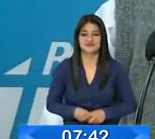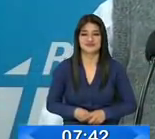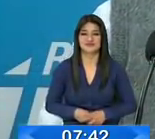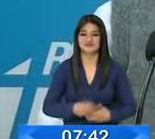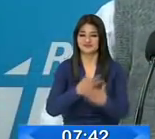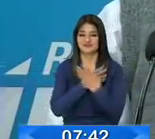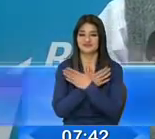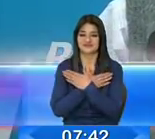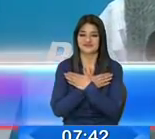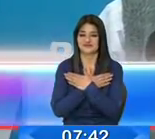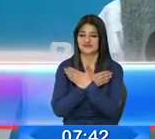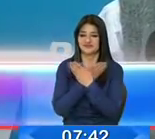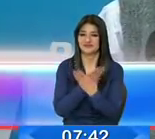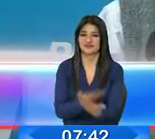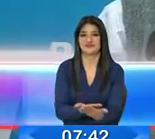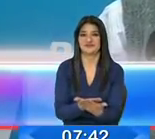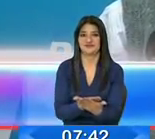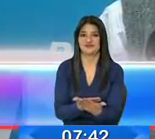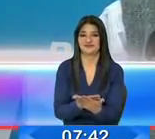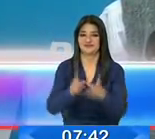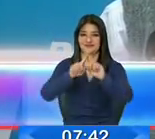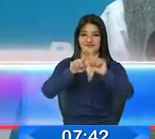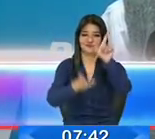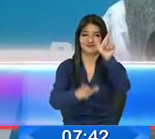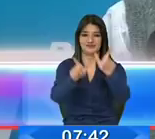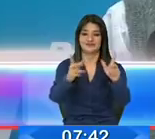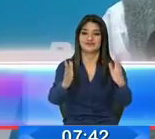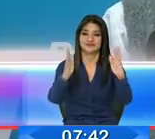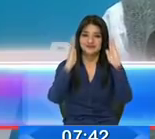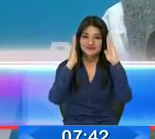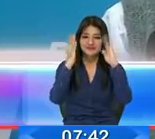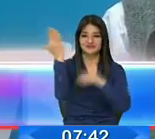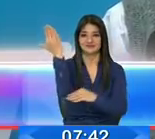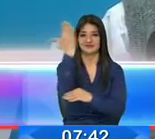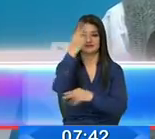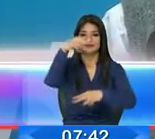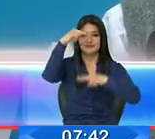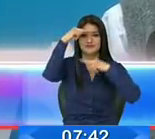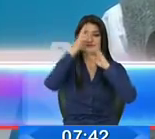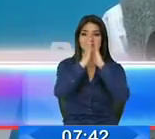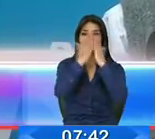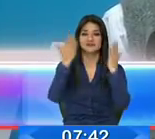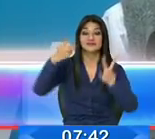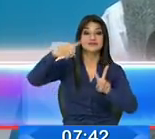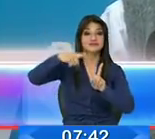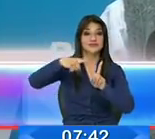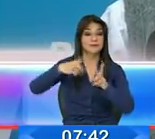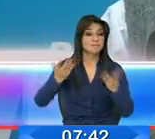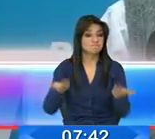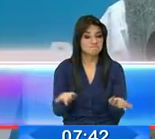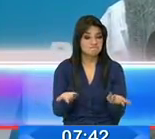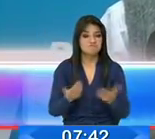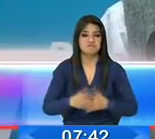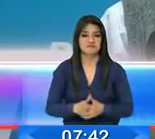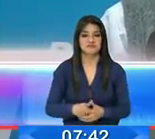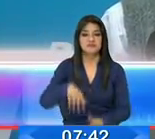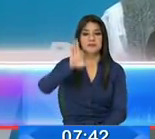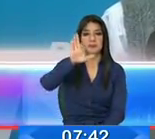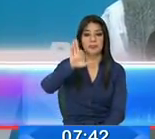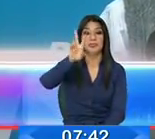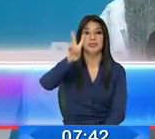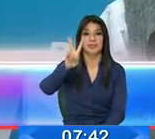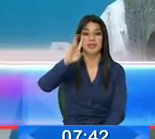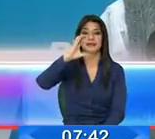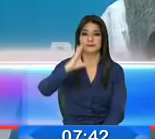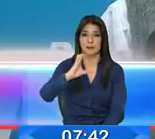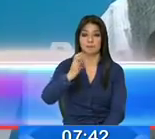Saludo afectuoso a los miles de televidentes del Noticiero El Comercio TV a través de Televicentro.